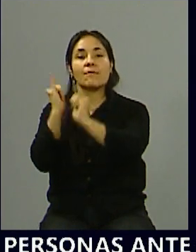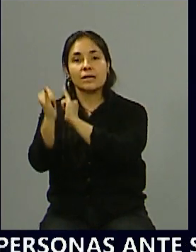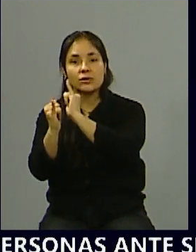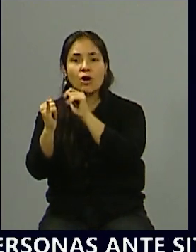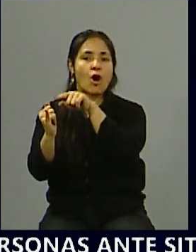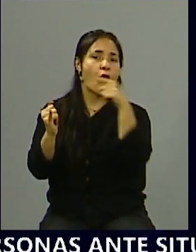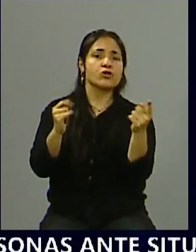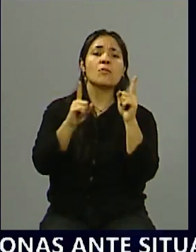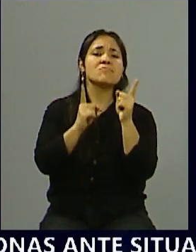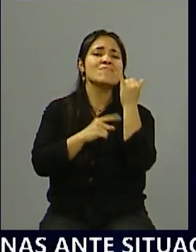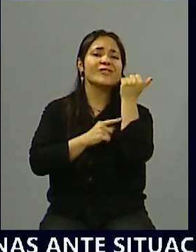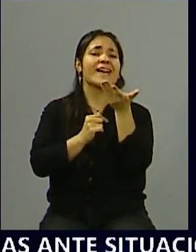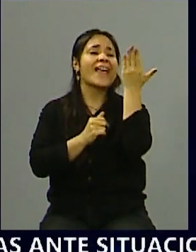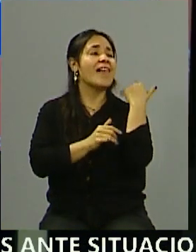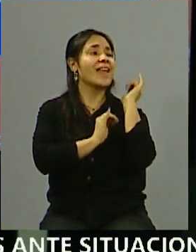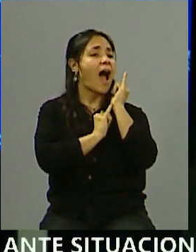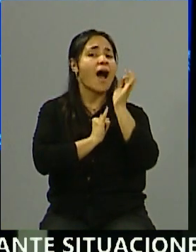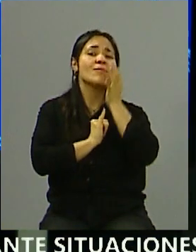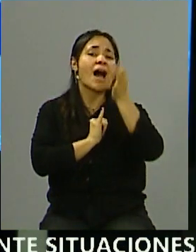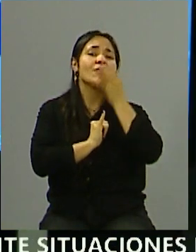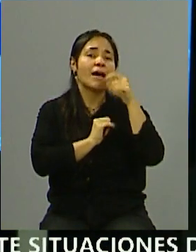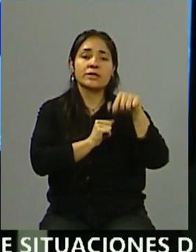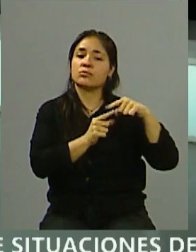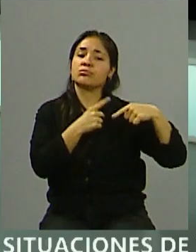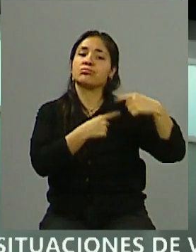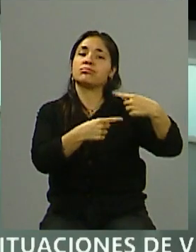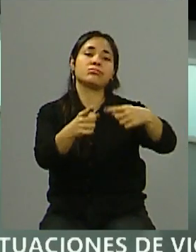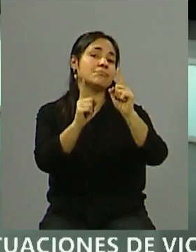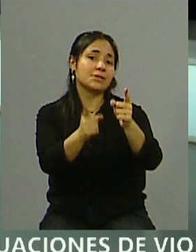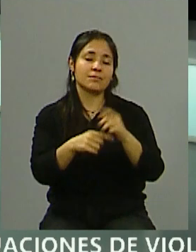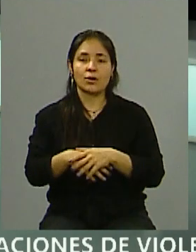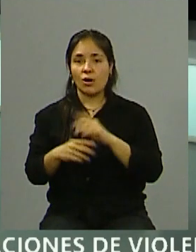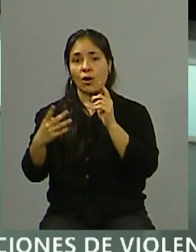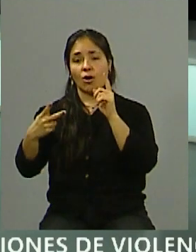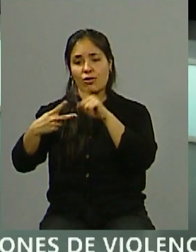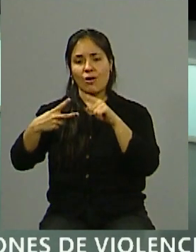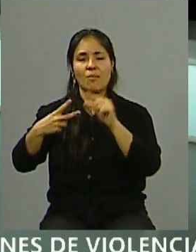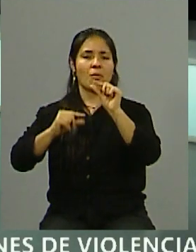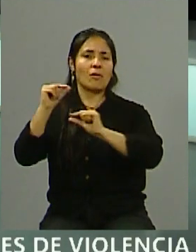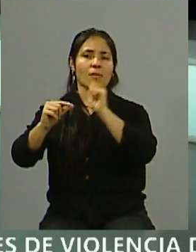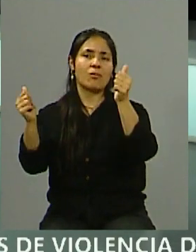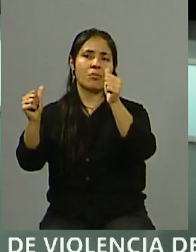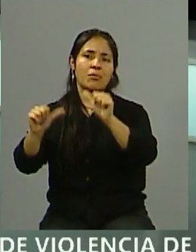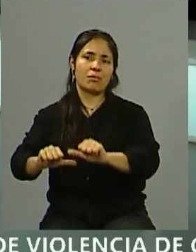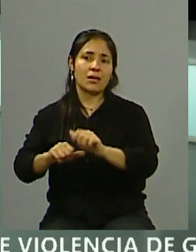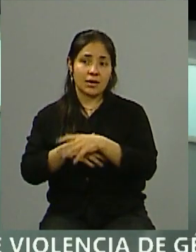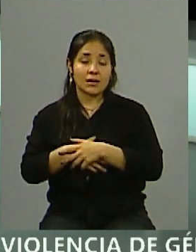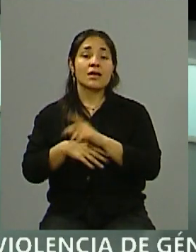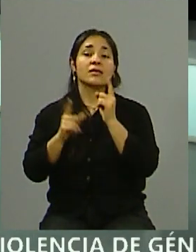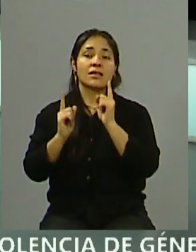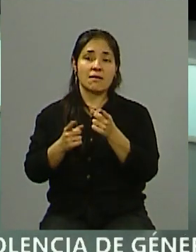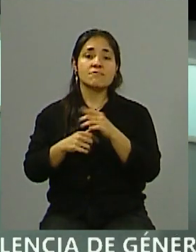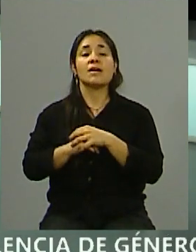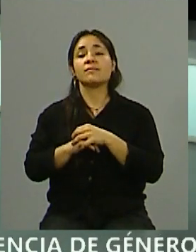su narrativa, claro, que ya está. Entonces, ya por eso te digo, 2 creo que se van a ir cayendo. Además, la